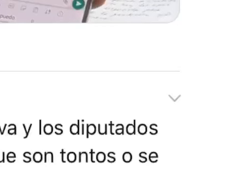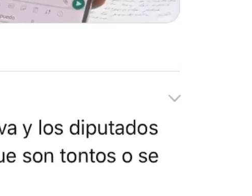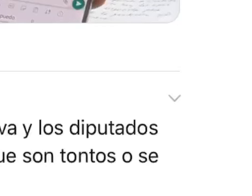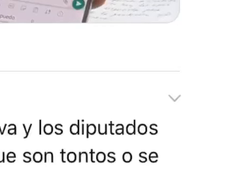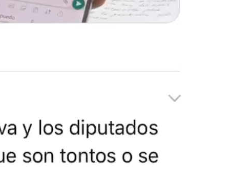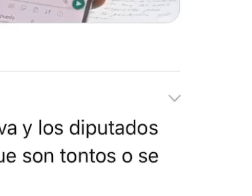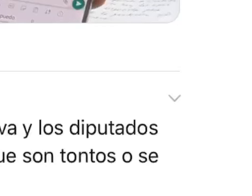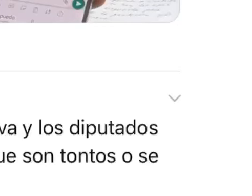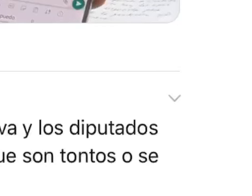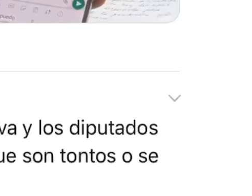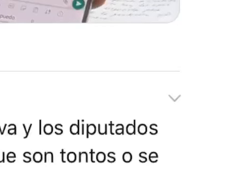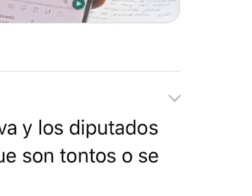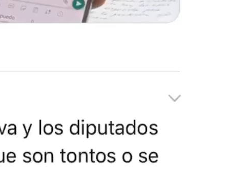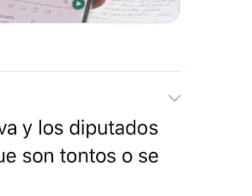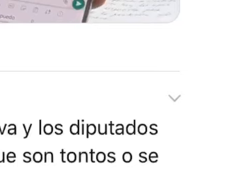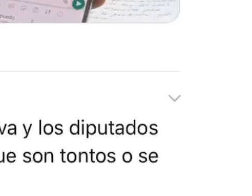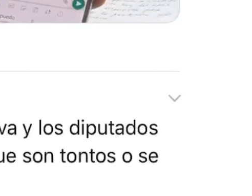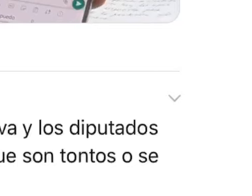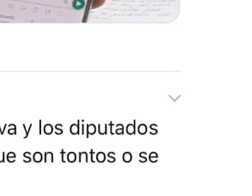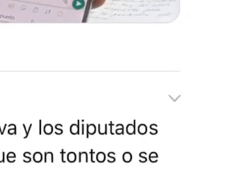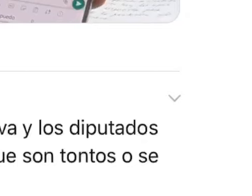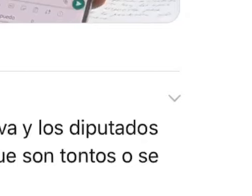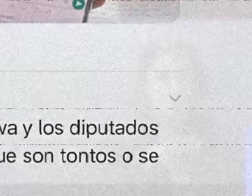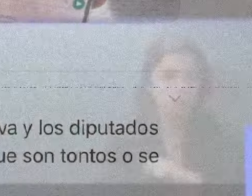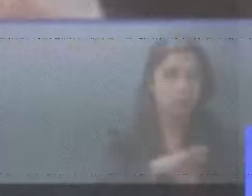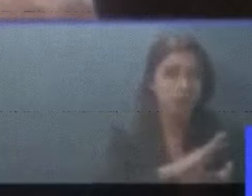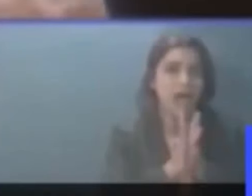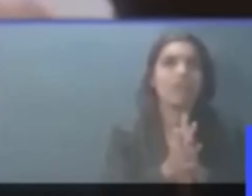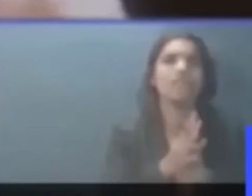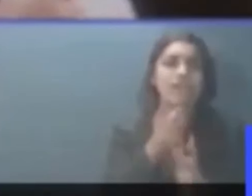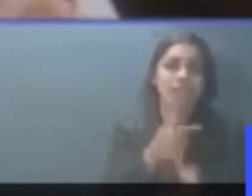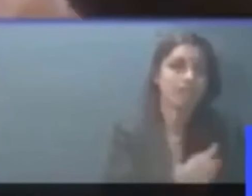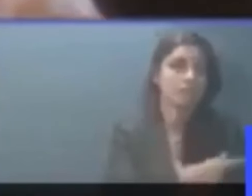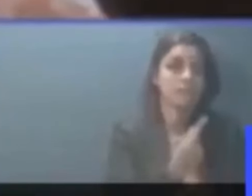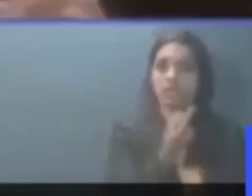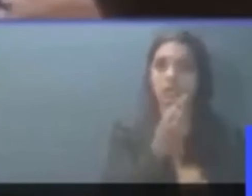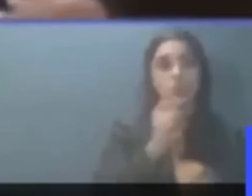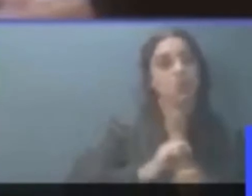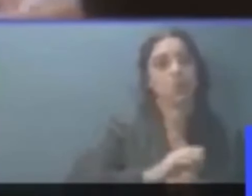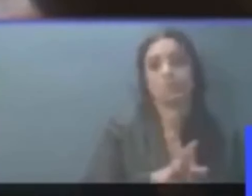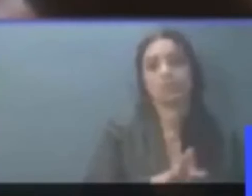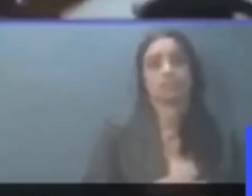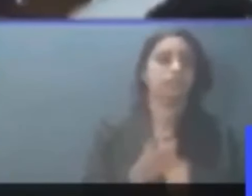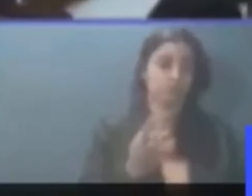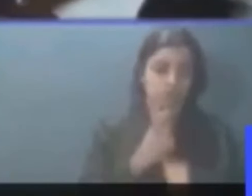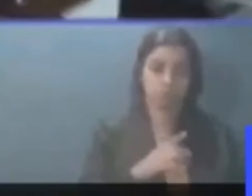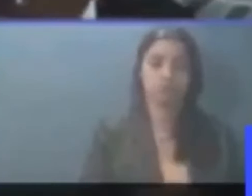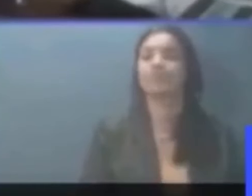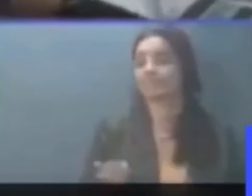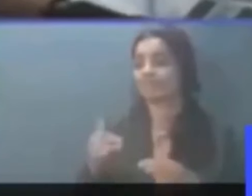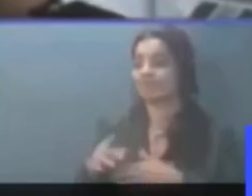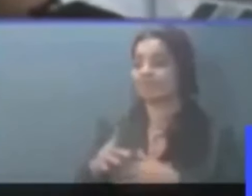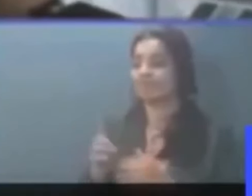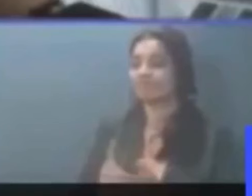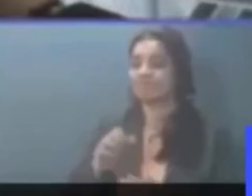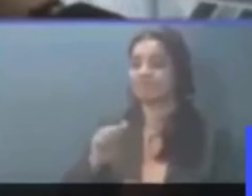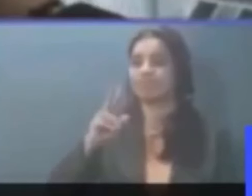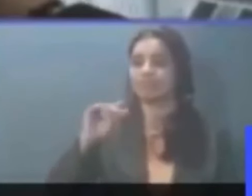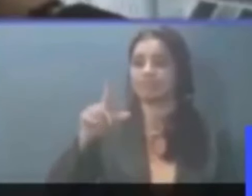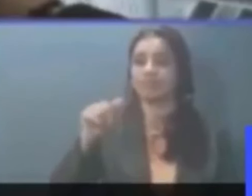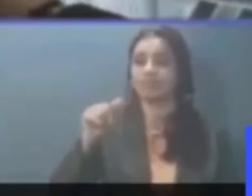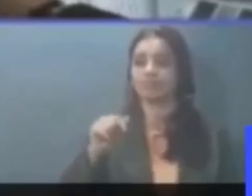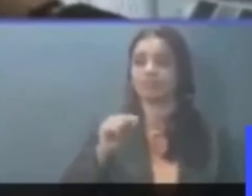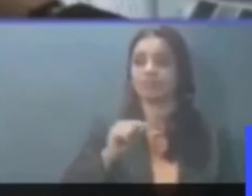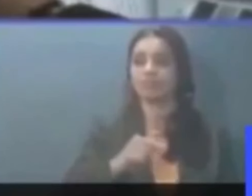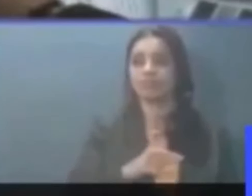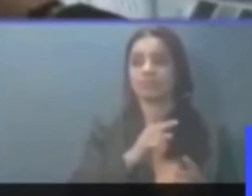si fuera verdad. Veamos estas imágenes. Nada más. Gracias, diputada Ávila. Solo que